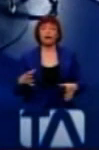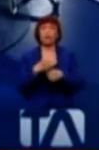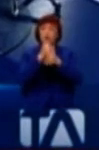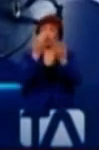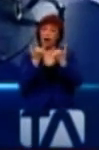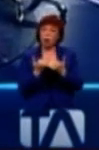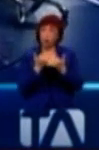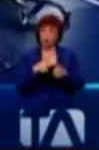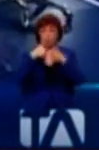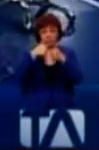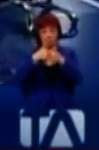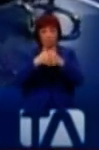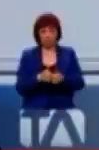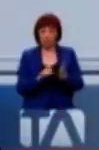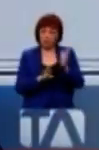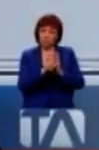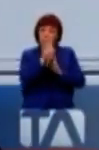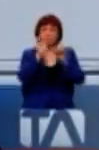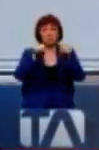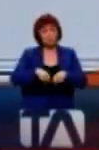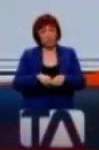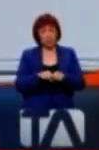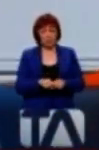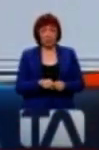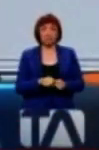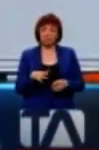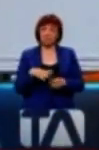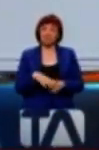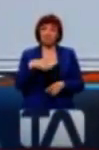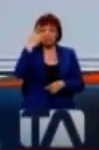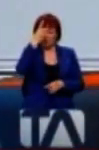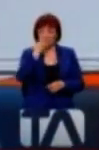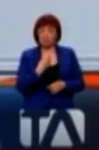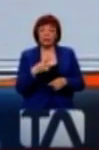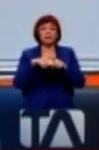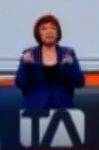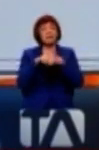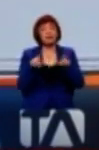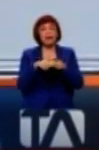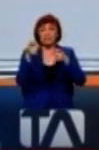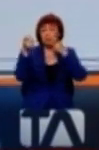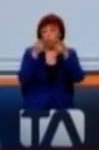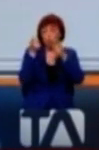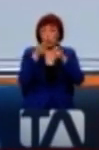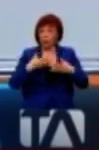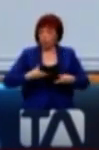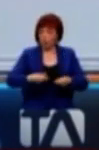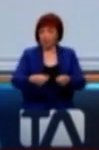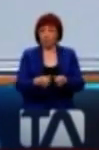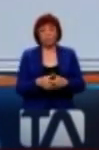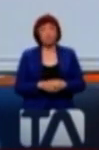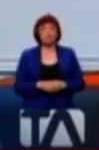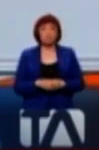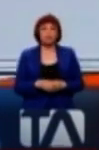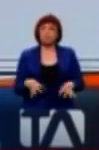eficiencia esperado. Yo creo que hay varias medidas, una de ellas austeridad, sin duda alguna, hay que controlar el gasto como en cualquier otra